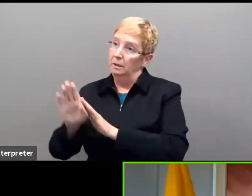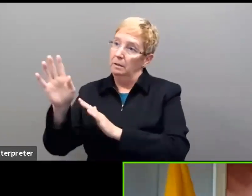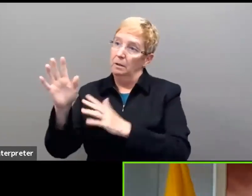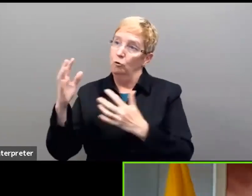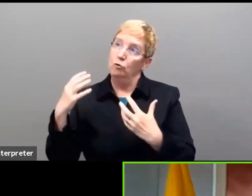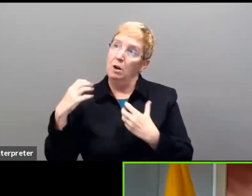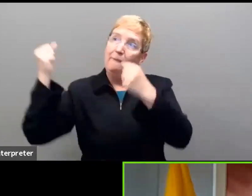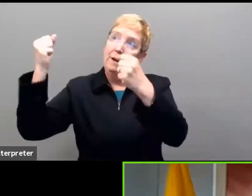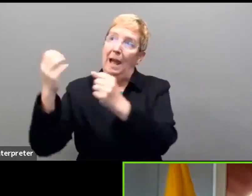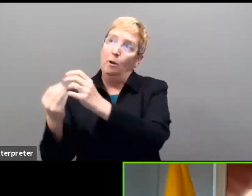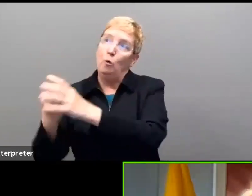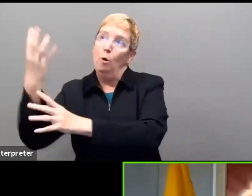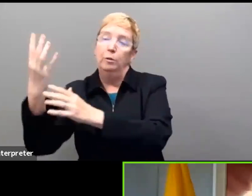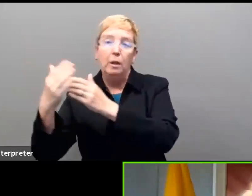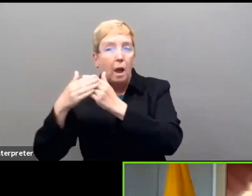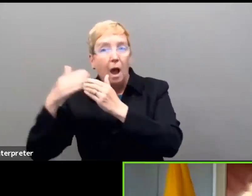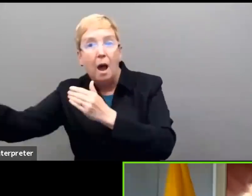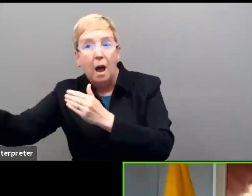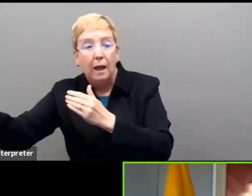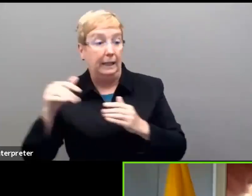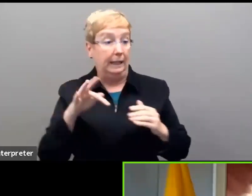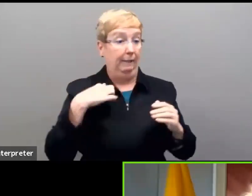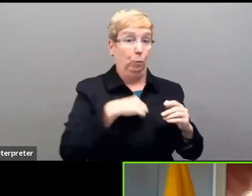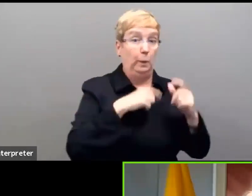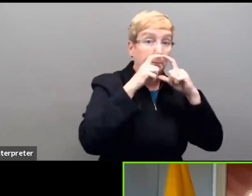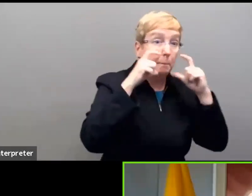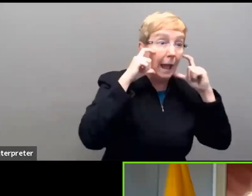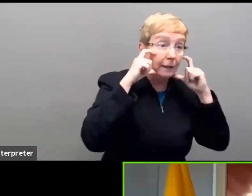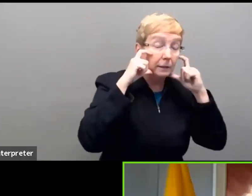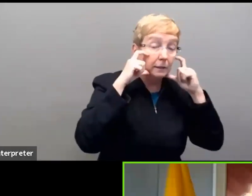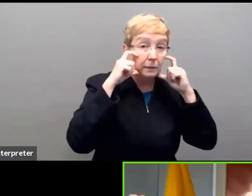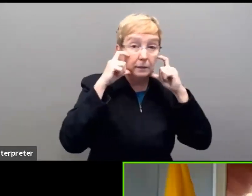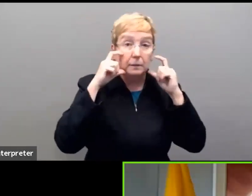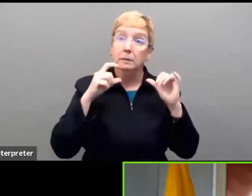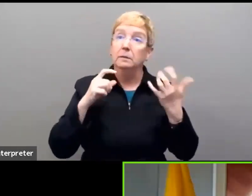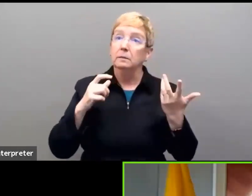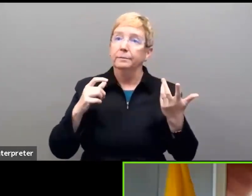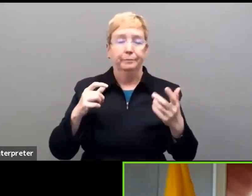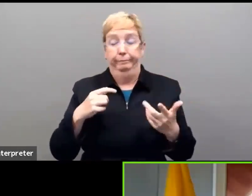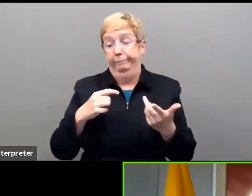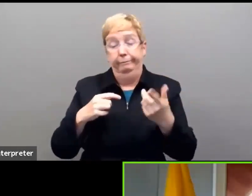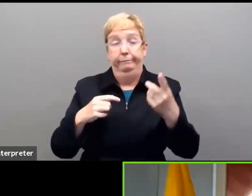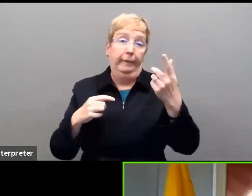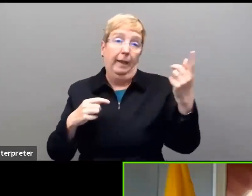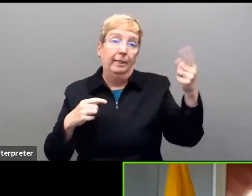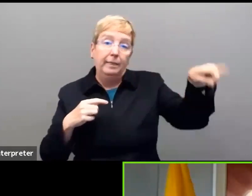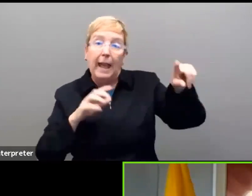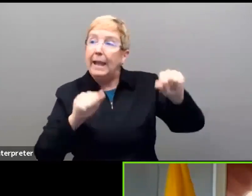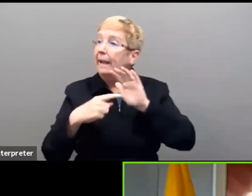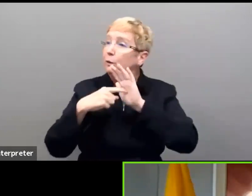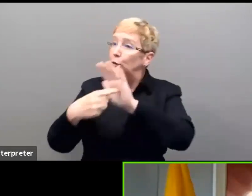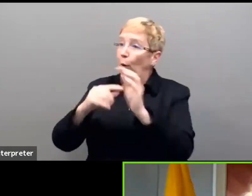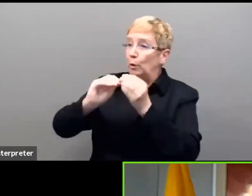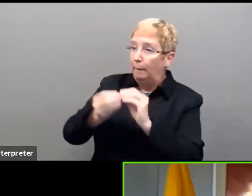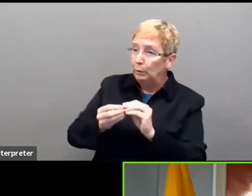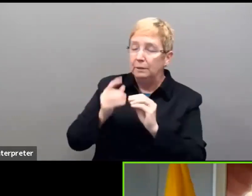de su pregunta primero. Estas defensas hemos visto que la protección de los cubrebocas, la ciencia nos ha indicado esto,